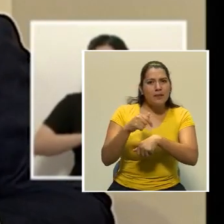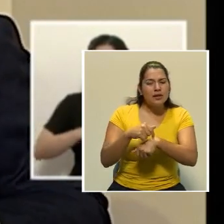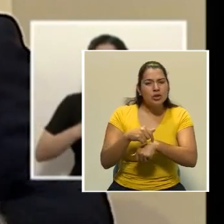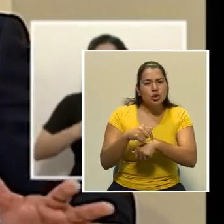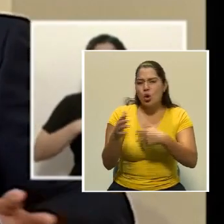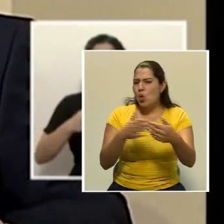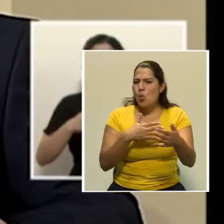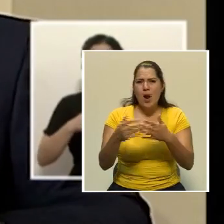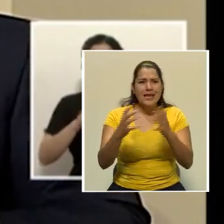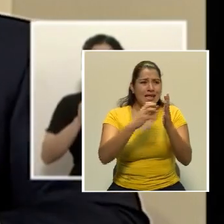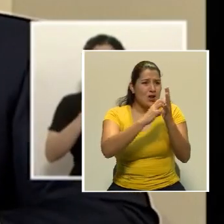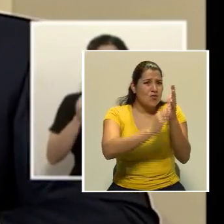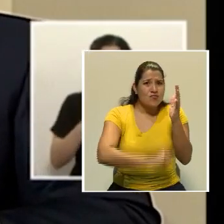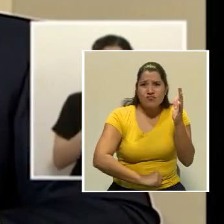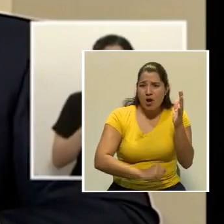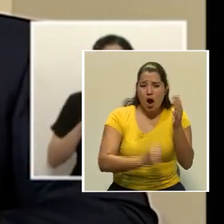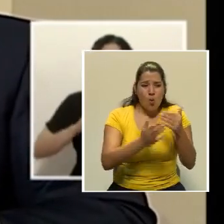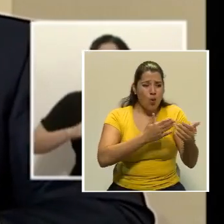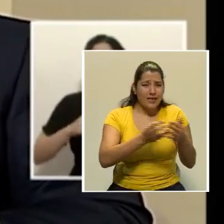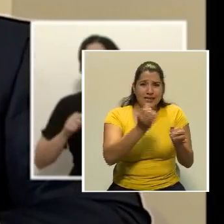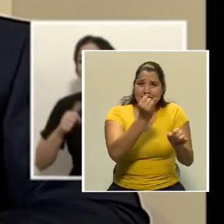cualquier recorte te duele por algún lado.